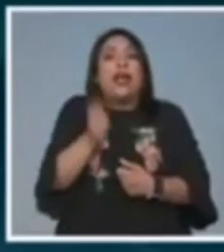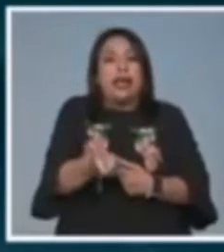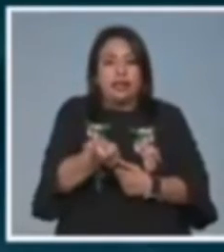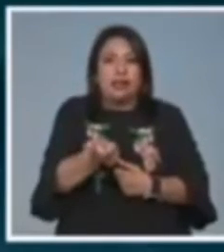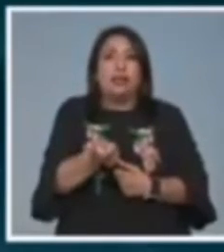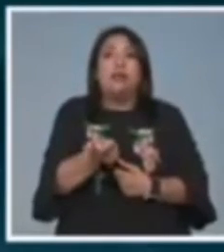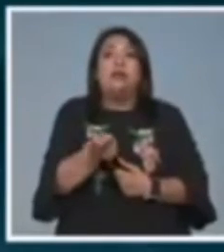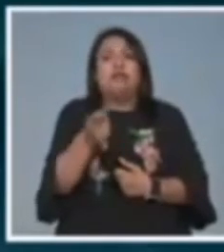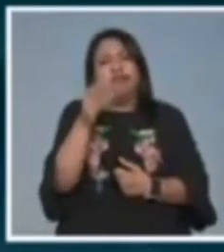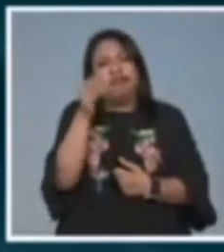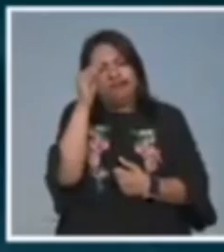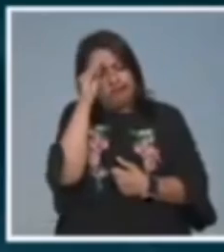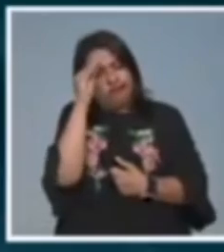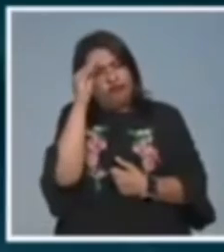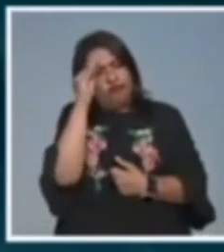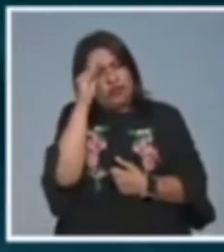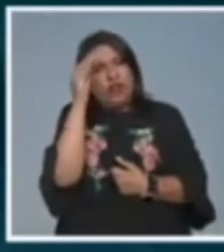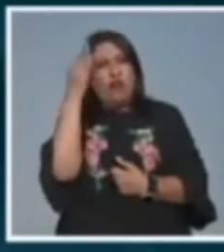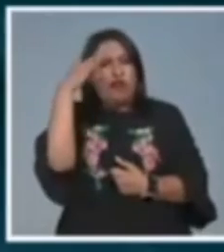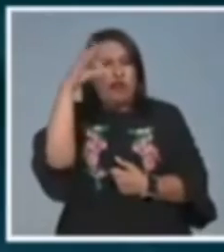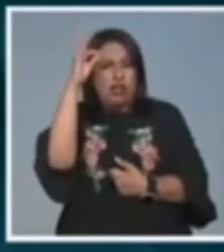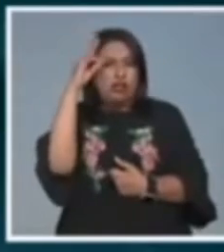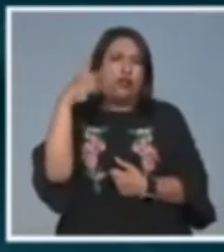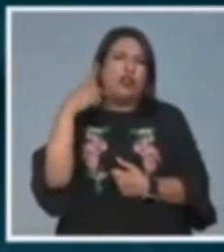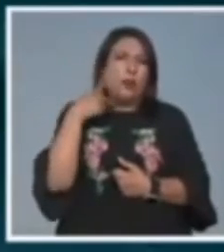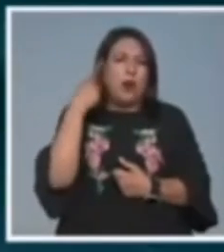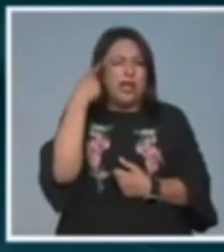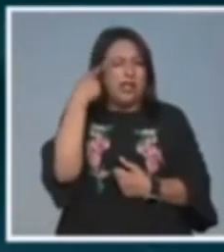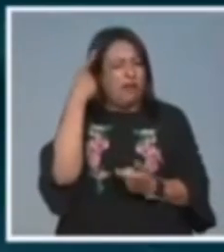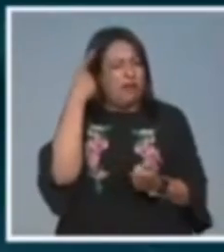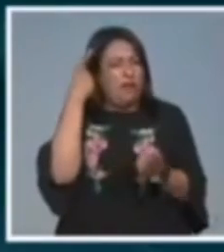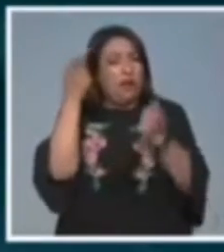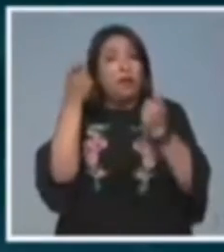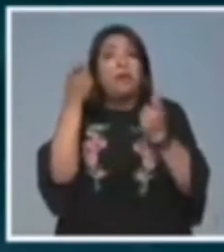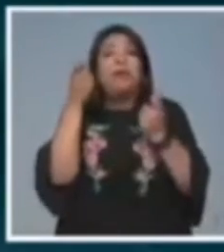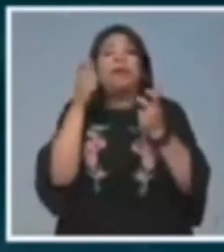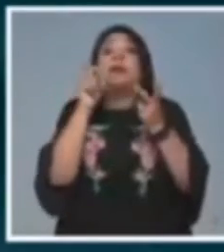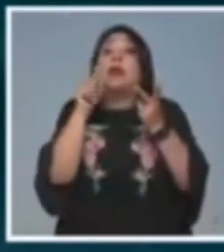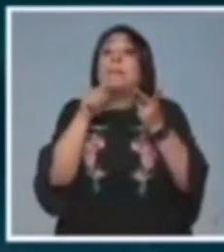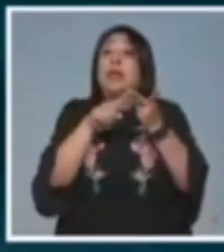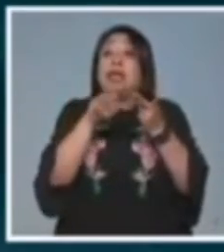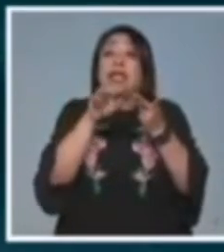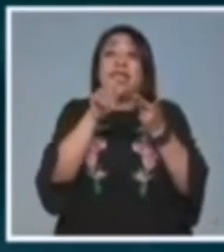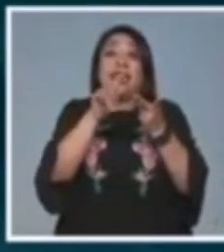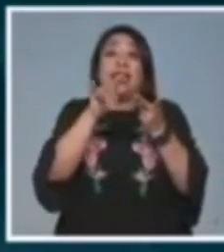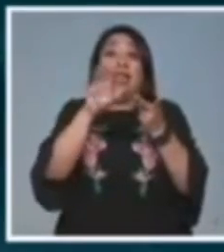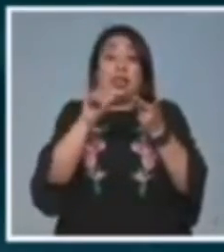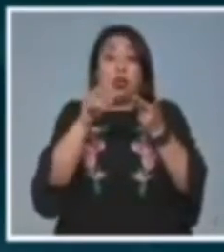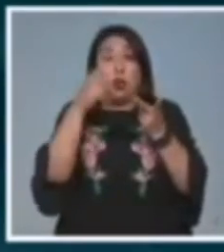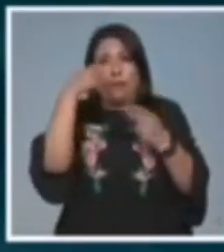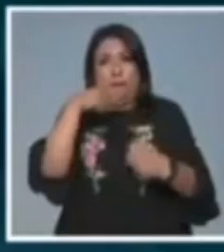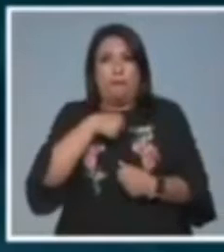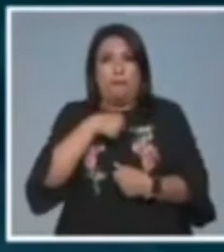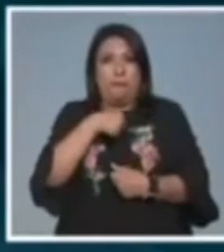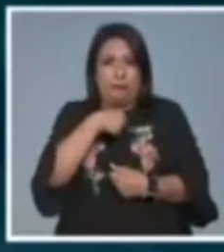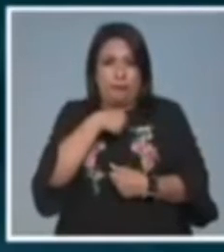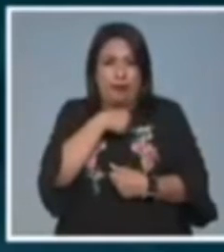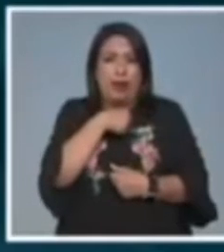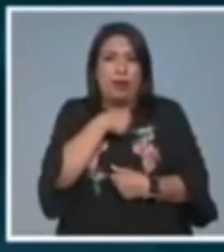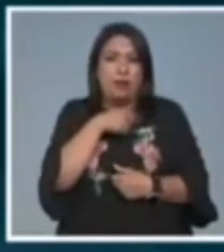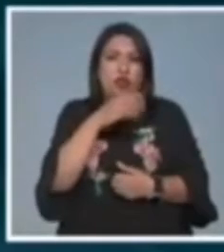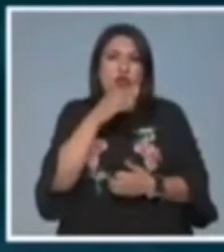en la reflexión filosófico política y también ética tengo para mí que